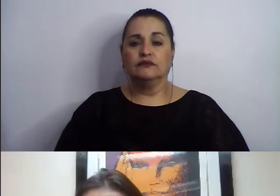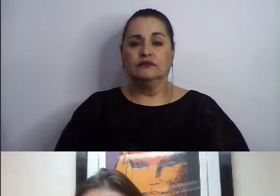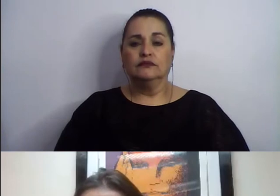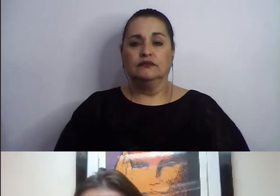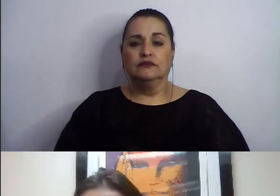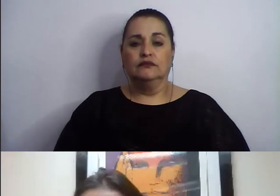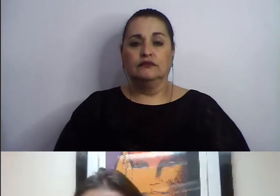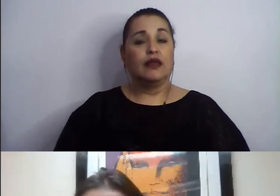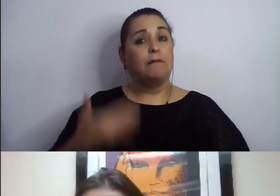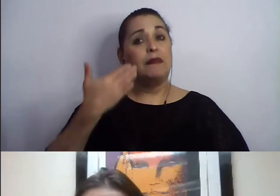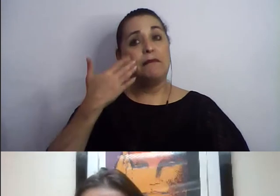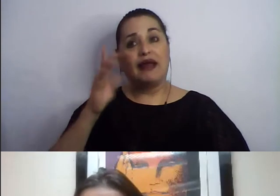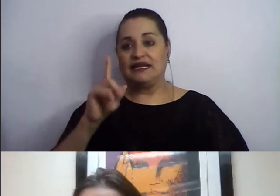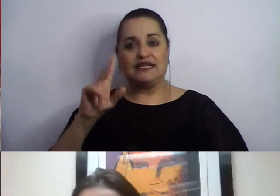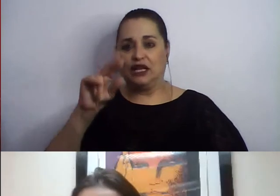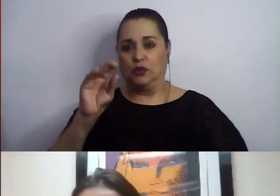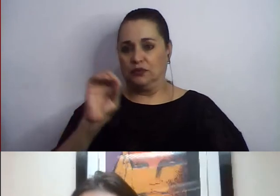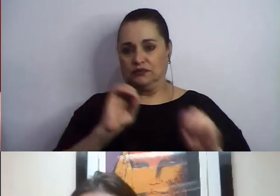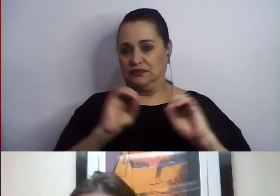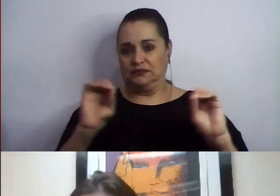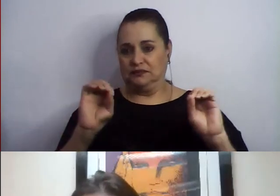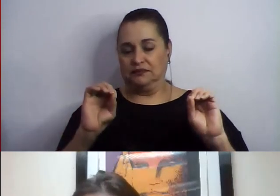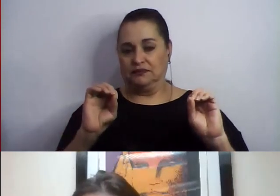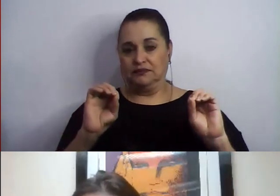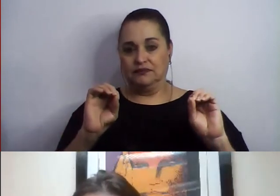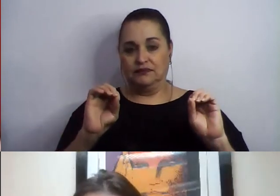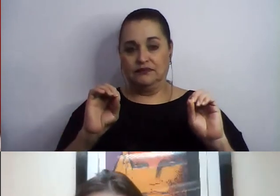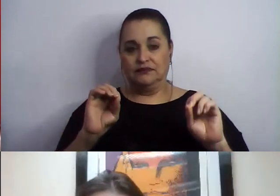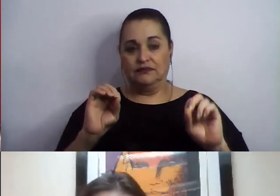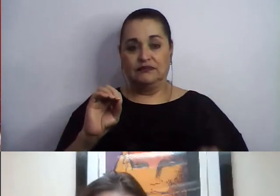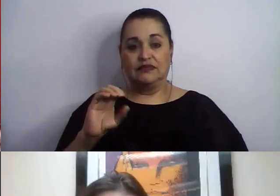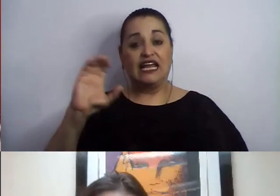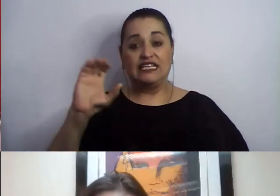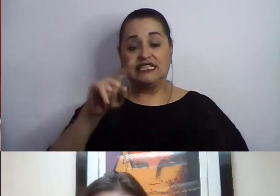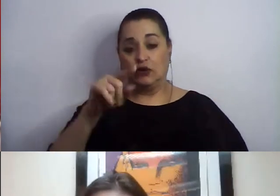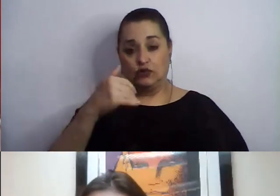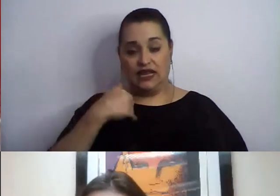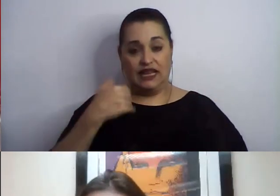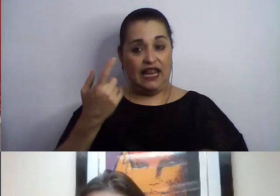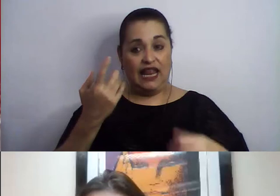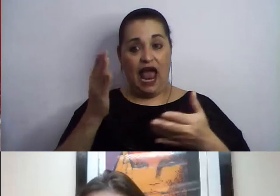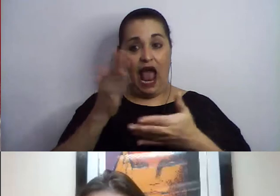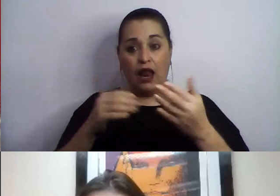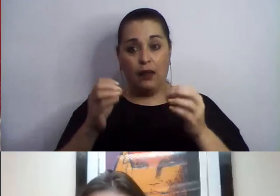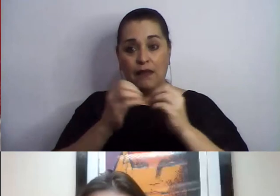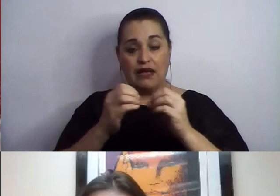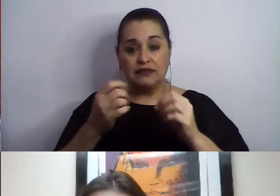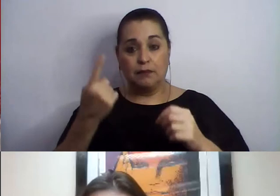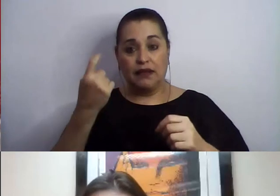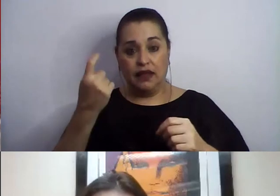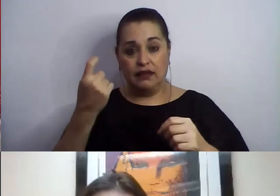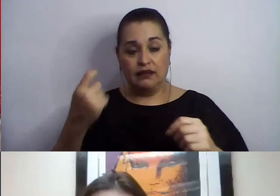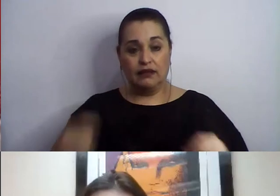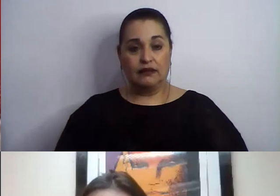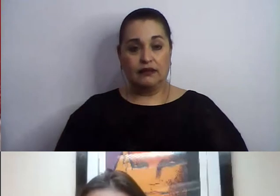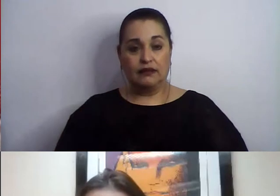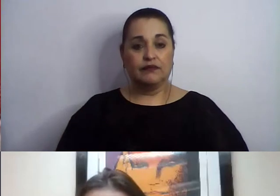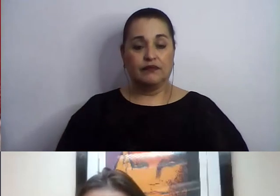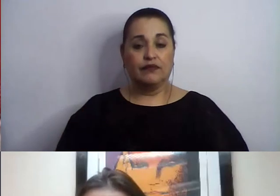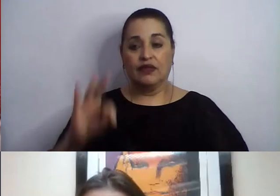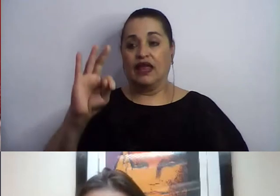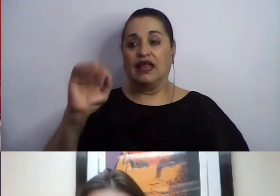me parece que no ¿verdad? Cristian ¿usted tiene alguien más por el pendiente o no sé? no doña Tatiana